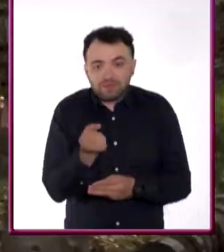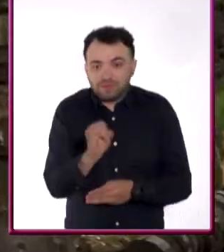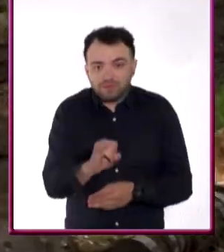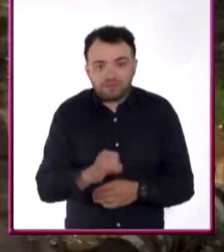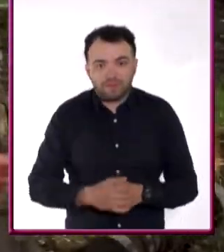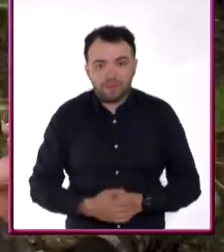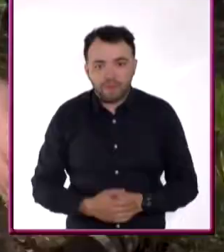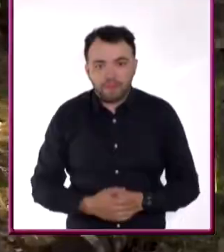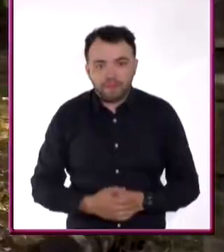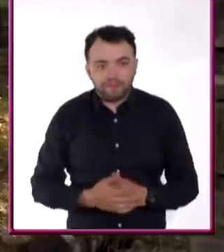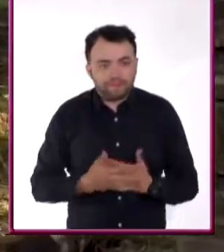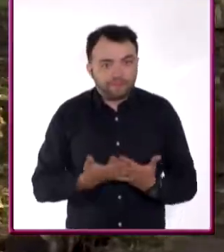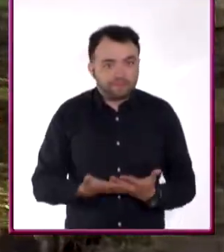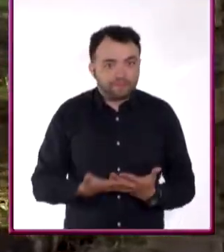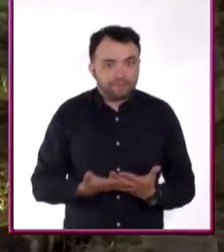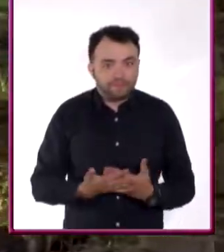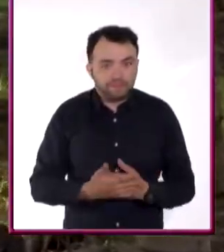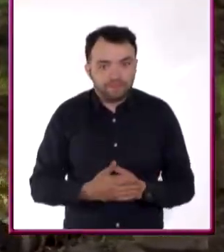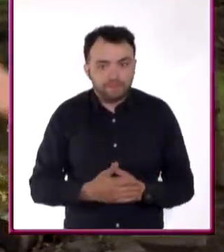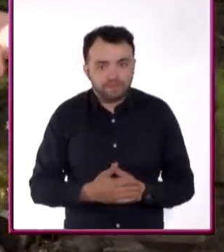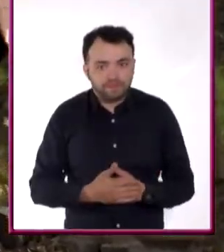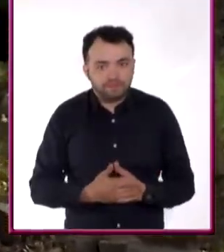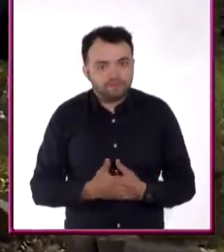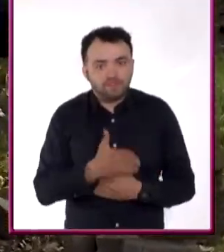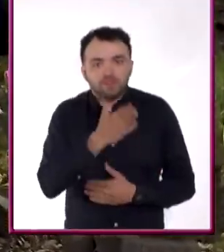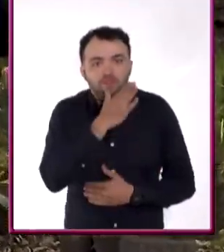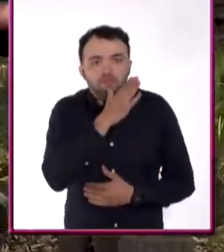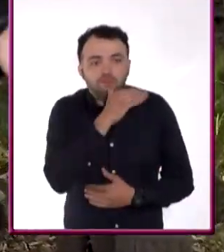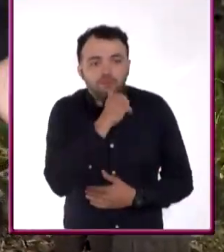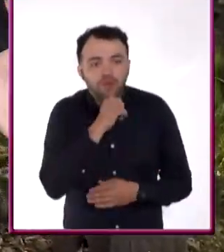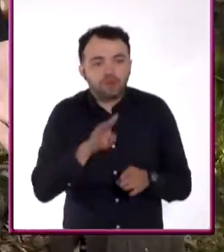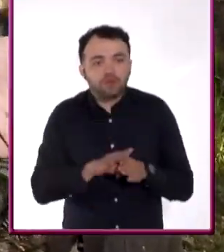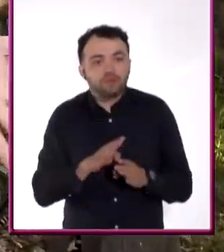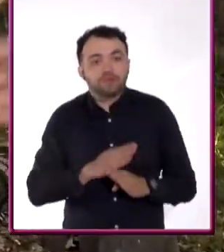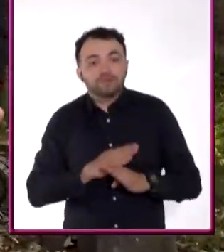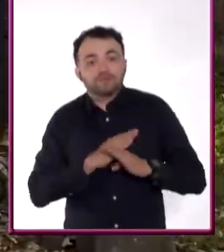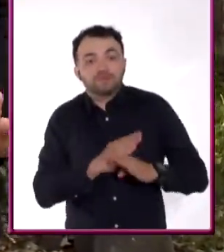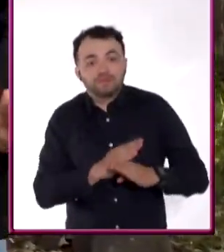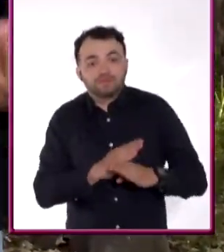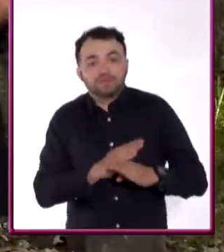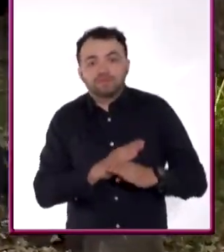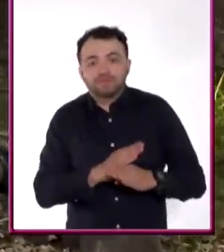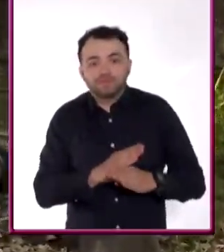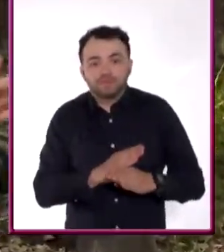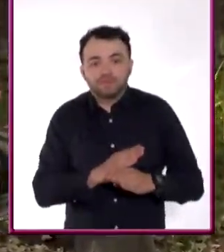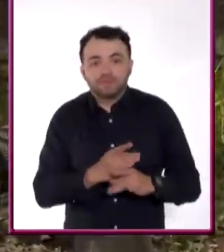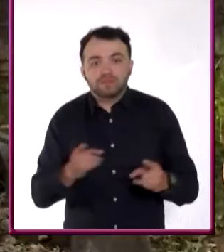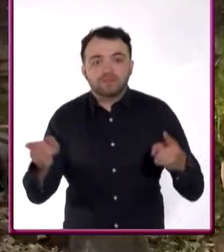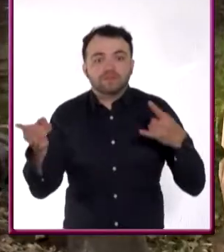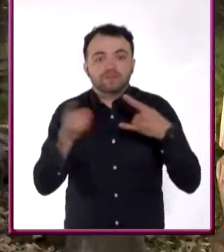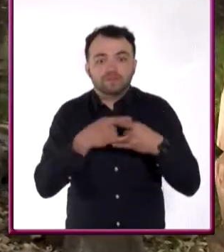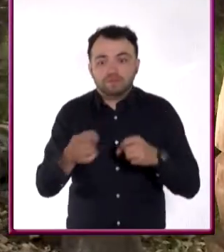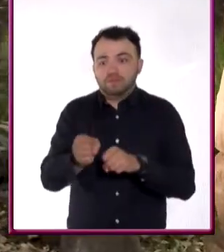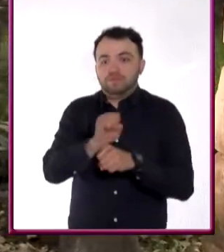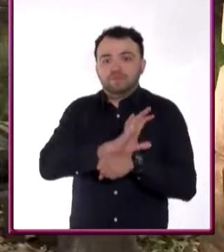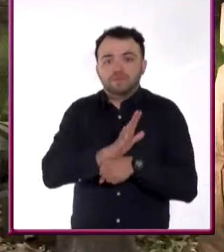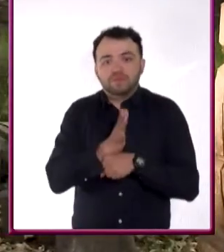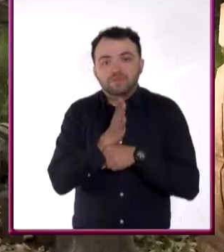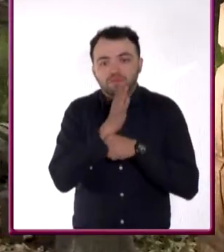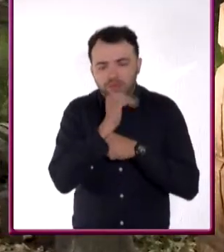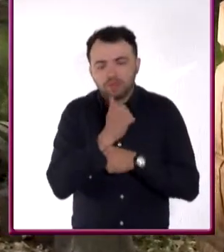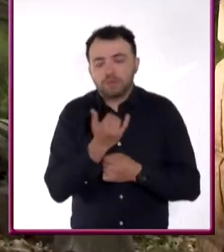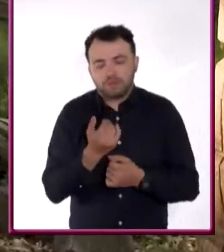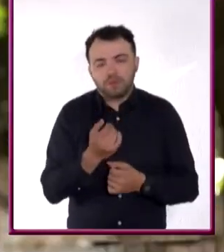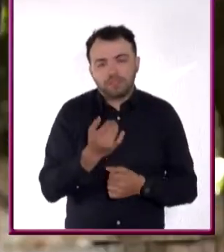mundo. Elemental, compañera. Y no se puede detener el virus con una puerta. Es decir, de manera personal sirve cuidarse